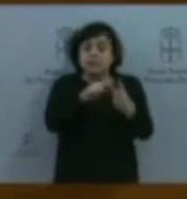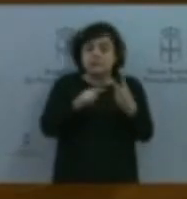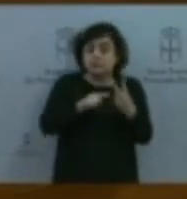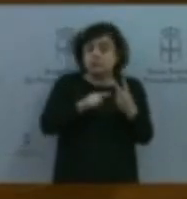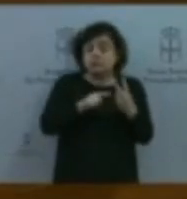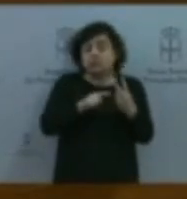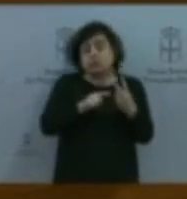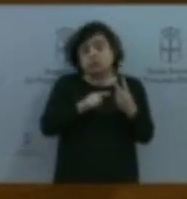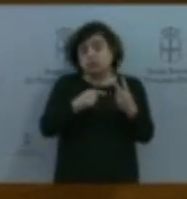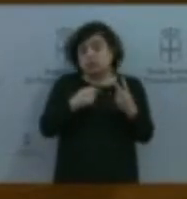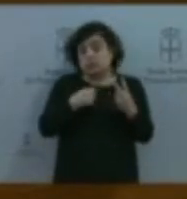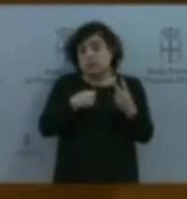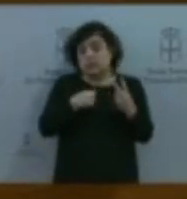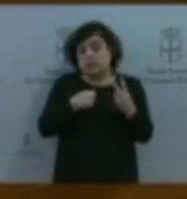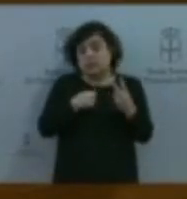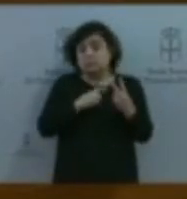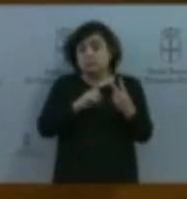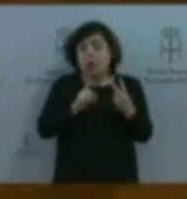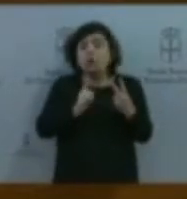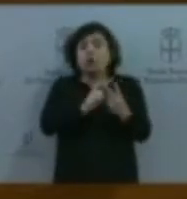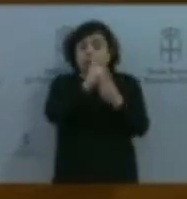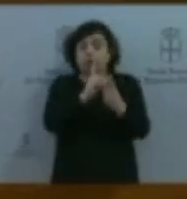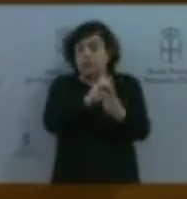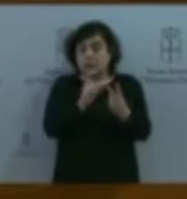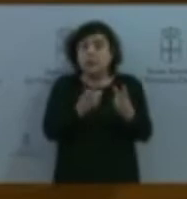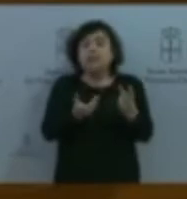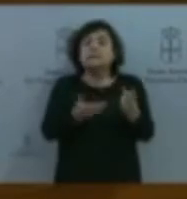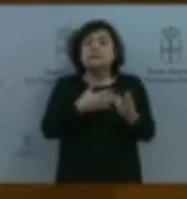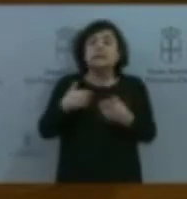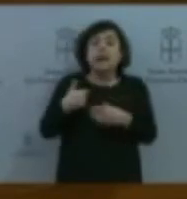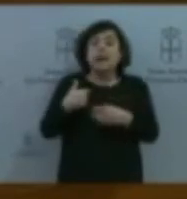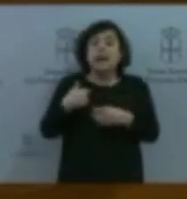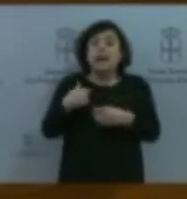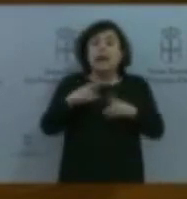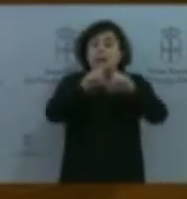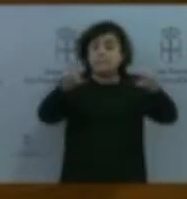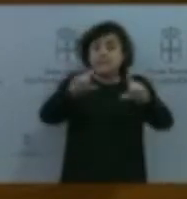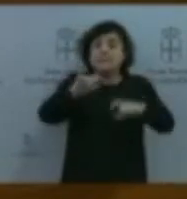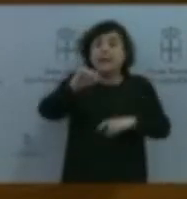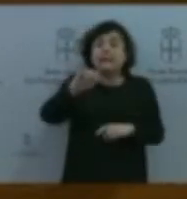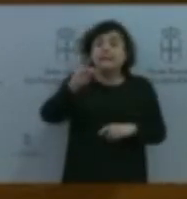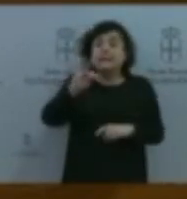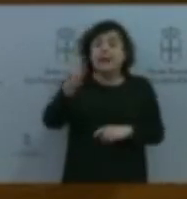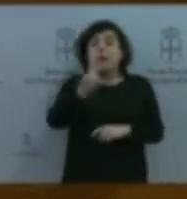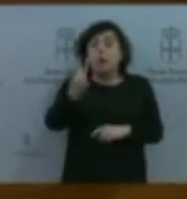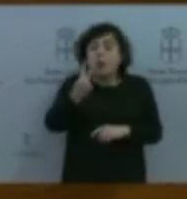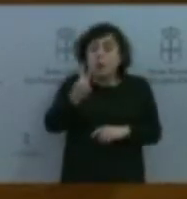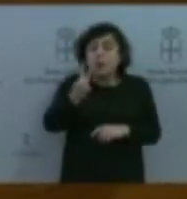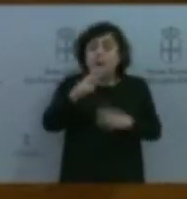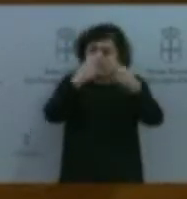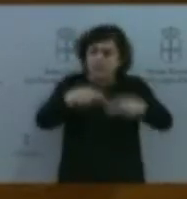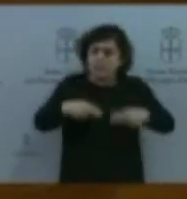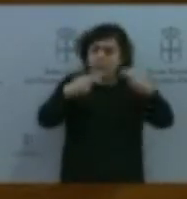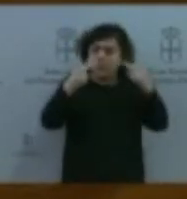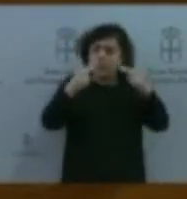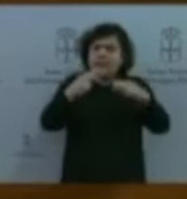quiero reseñar. ITVs, empresa pública rentable, más de 2 millones de euros de beneficios, ejemplo